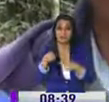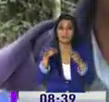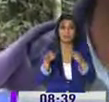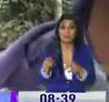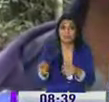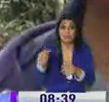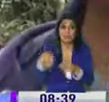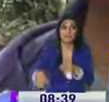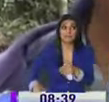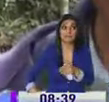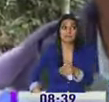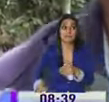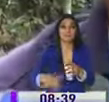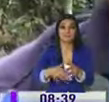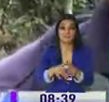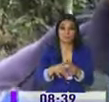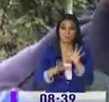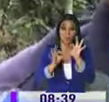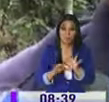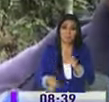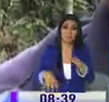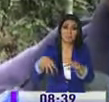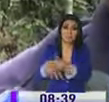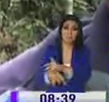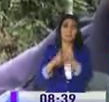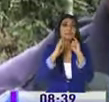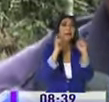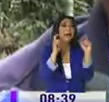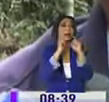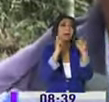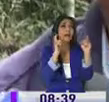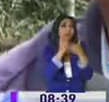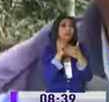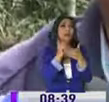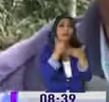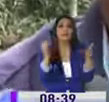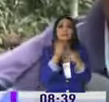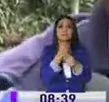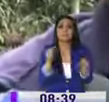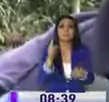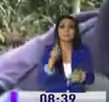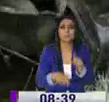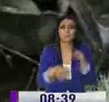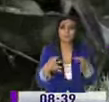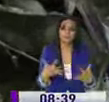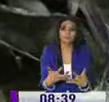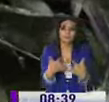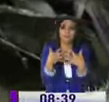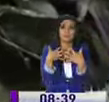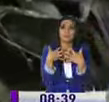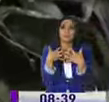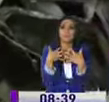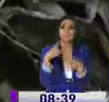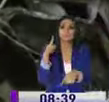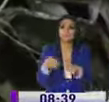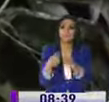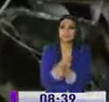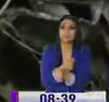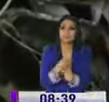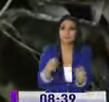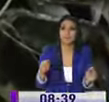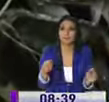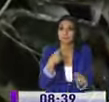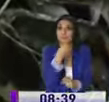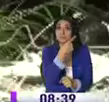carente estaba atrapada y ella decía sáqueme hasta que me como no se podía como estaba contra los hierros el vehículo en el que viajaban quedó